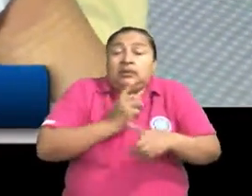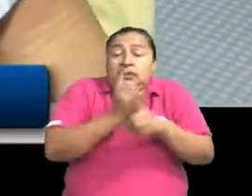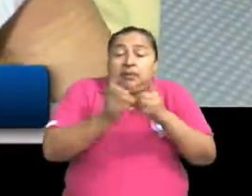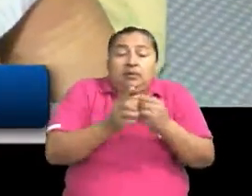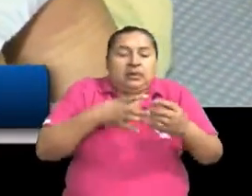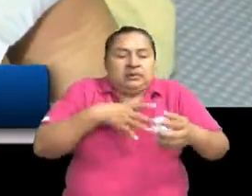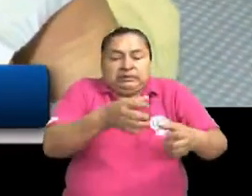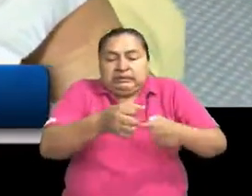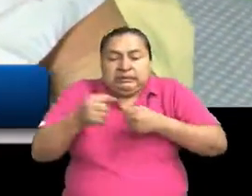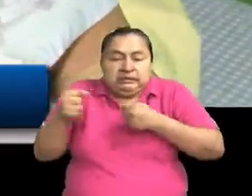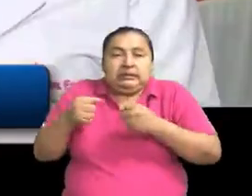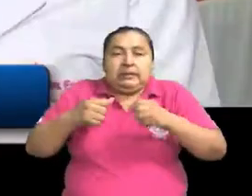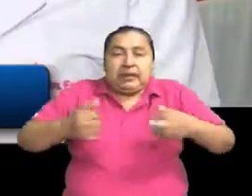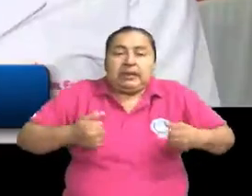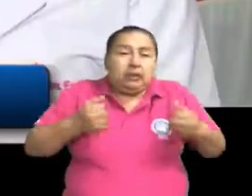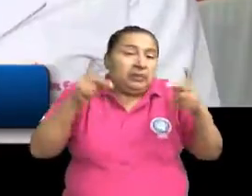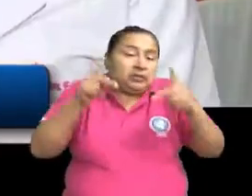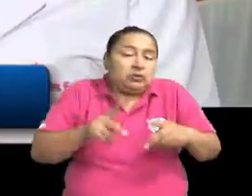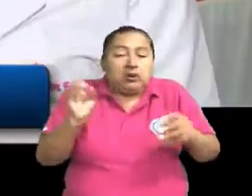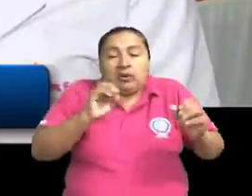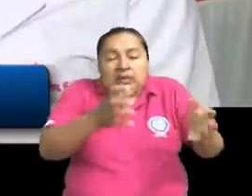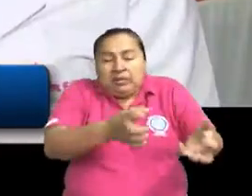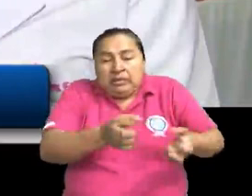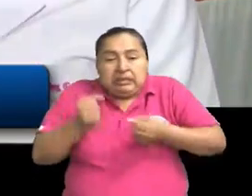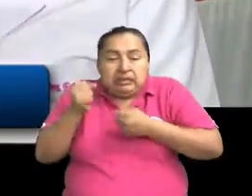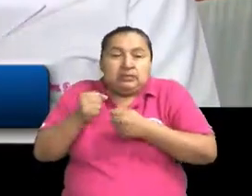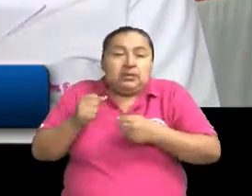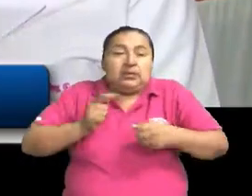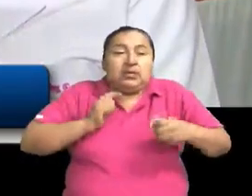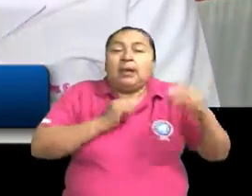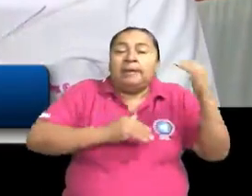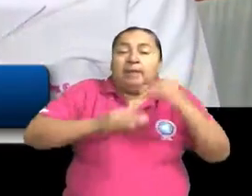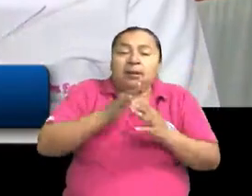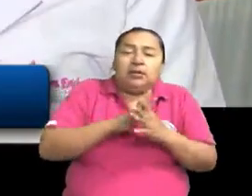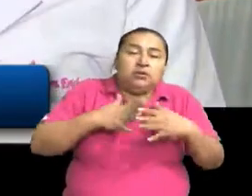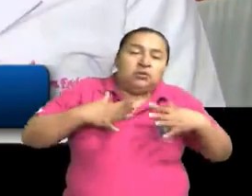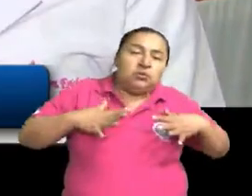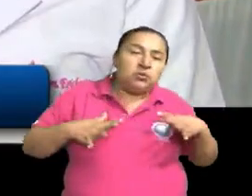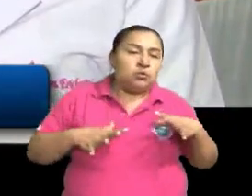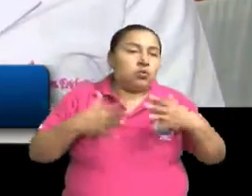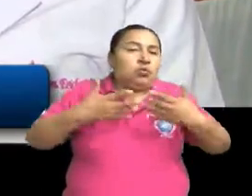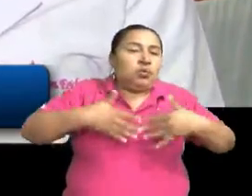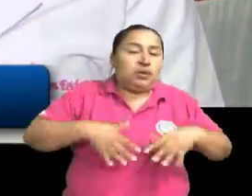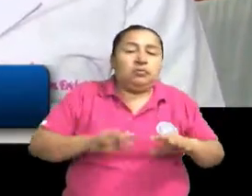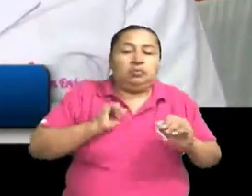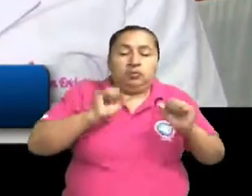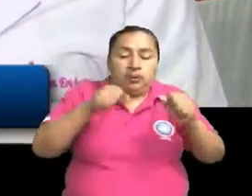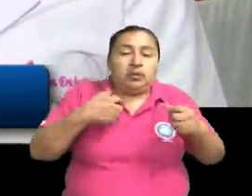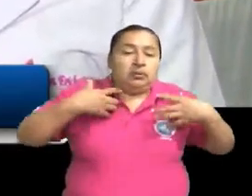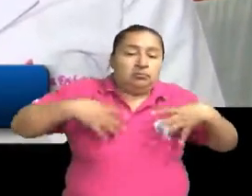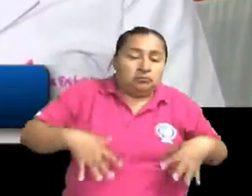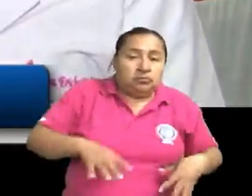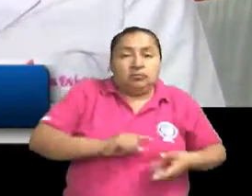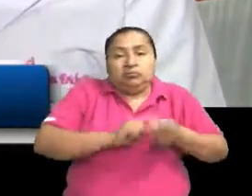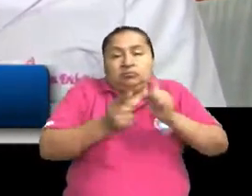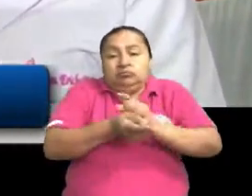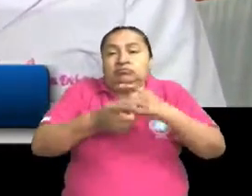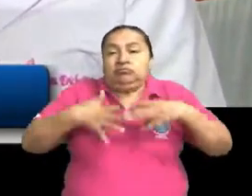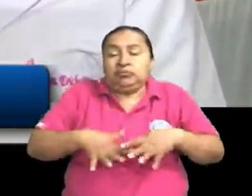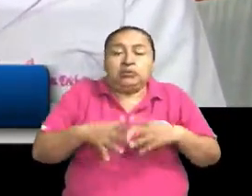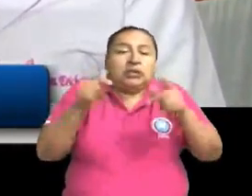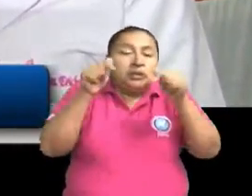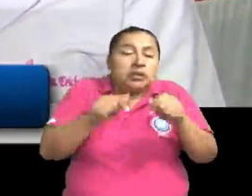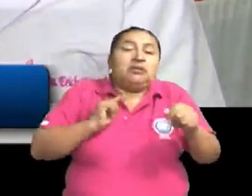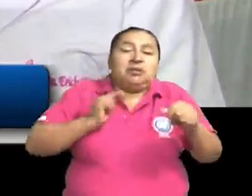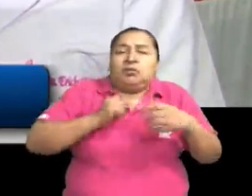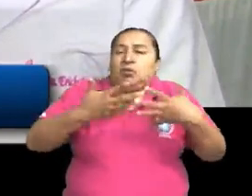quitar prendas para poder, o sea, que tenga mayor comodidad a la hora de ponerse y quitarse las prendas. Y de ahí